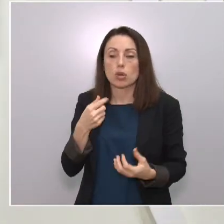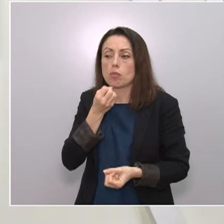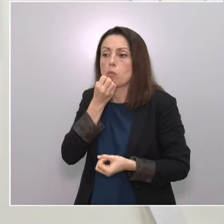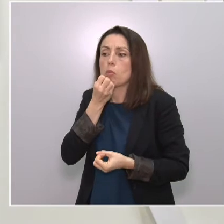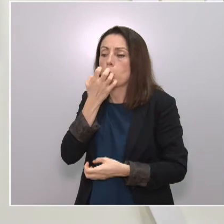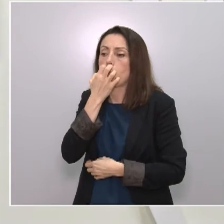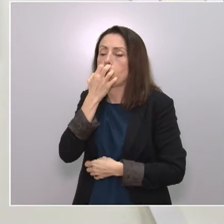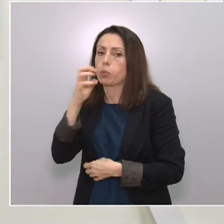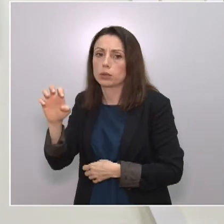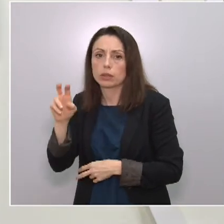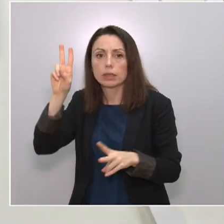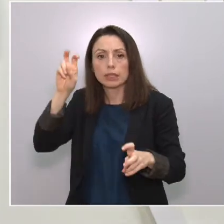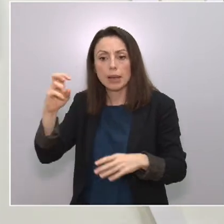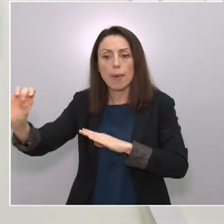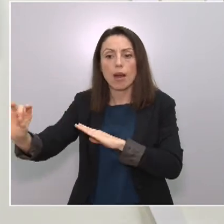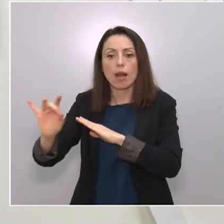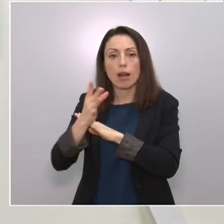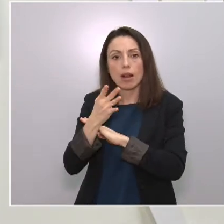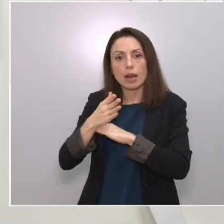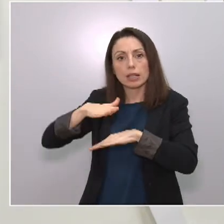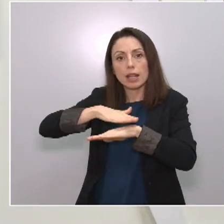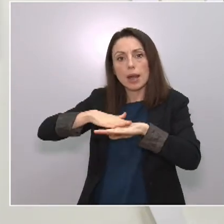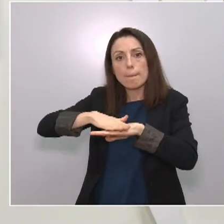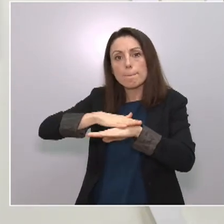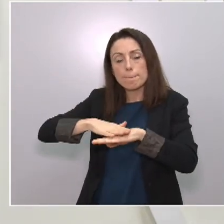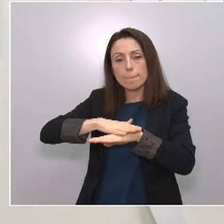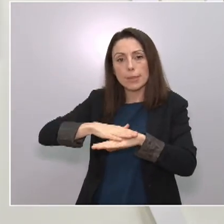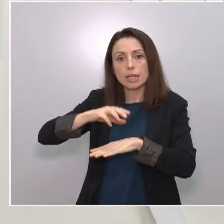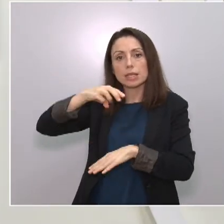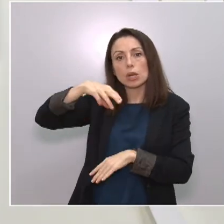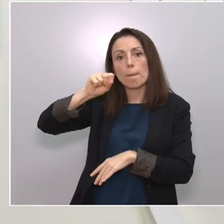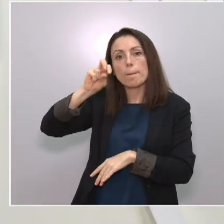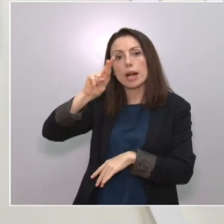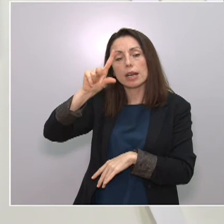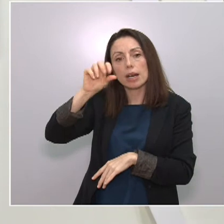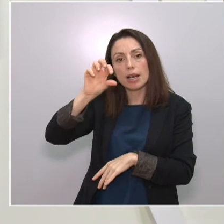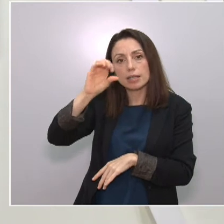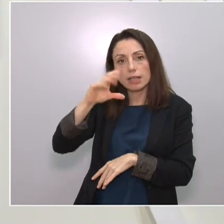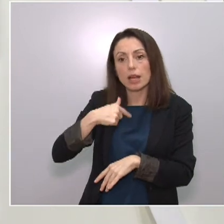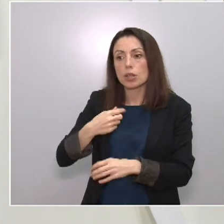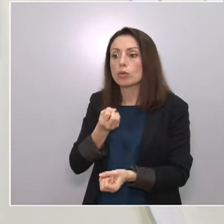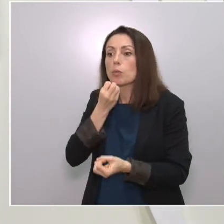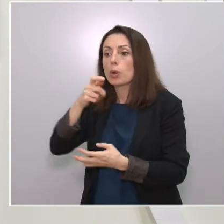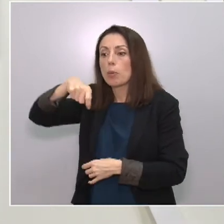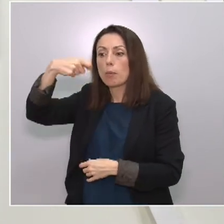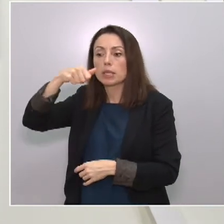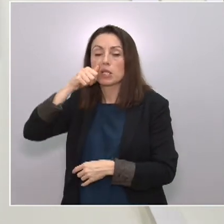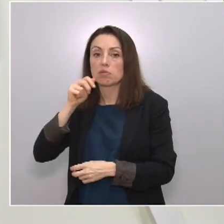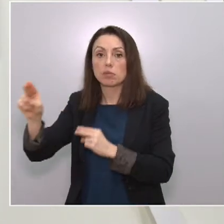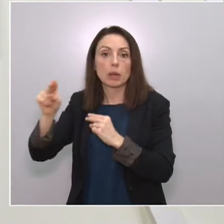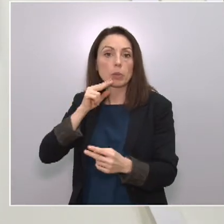transmitido. Respecto a la carta del ministro Marlaska, yo hoy se lo he transmitido así al presidente del Gobierno, no he recibido